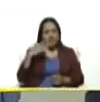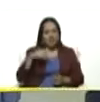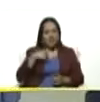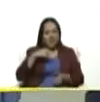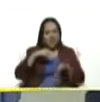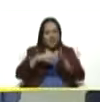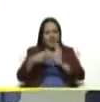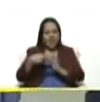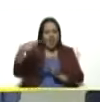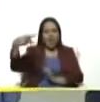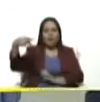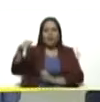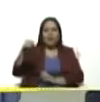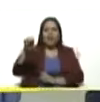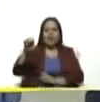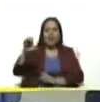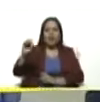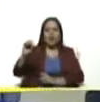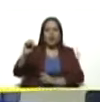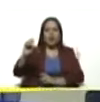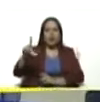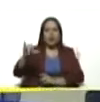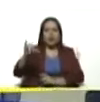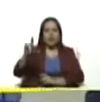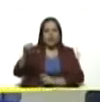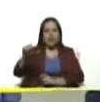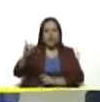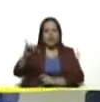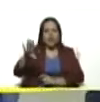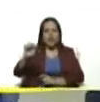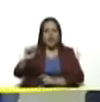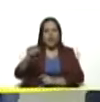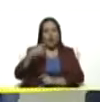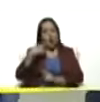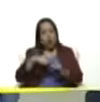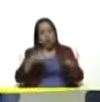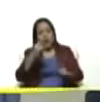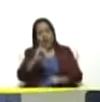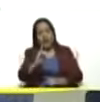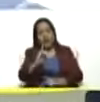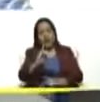Otros andan en la onda keto, con el doctor Biter.